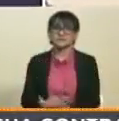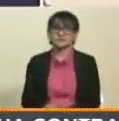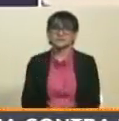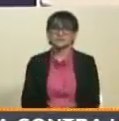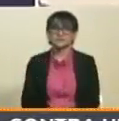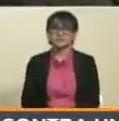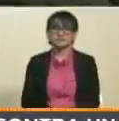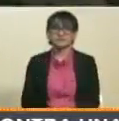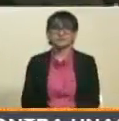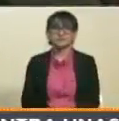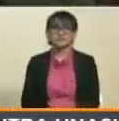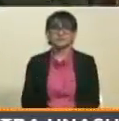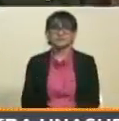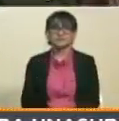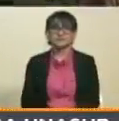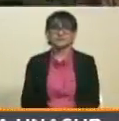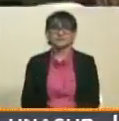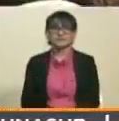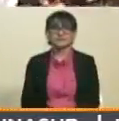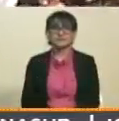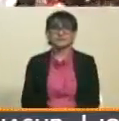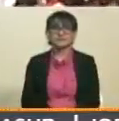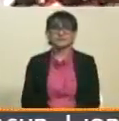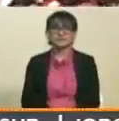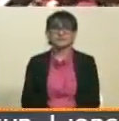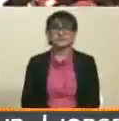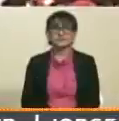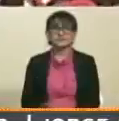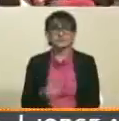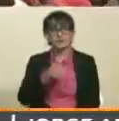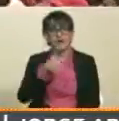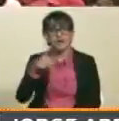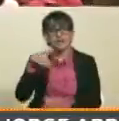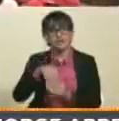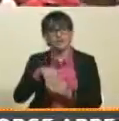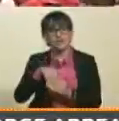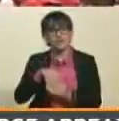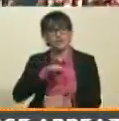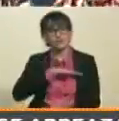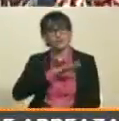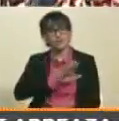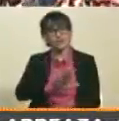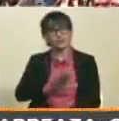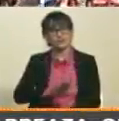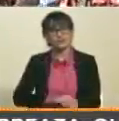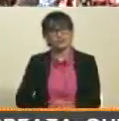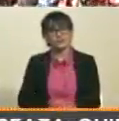Por cada voto de ustedes,